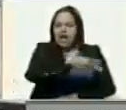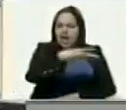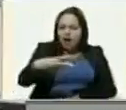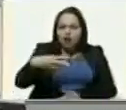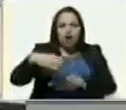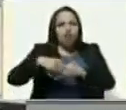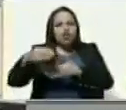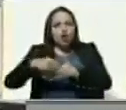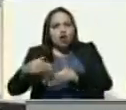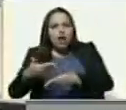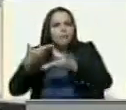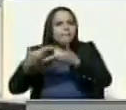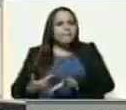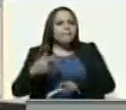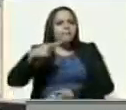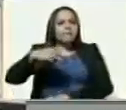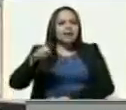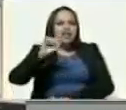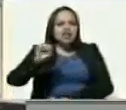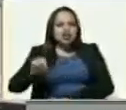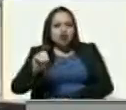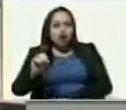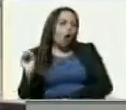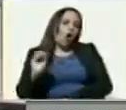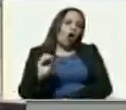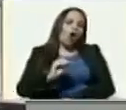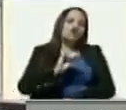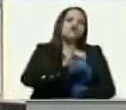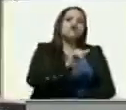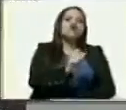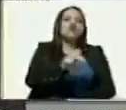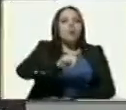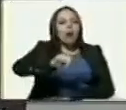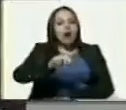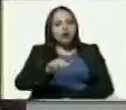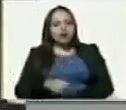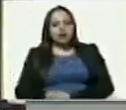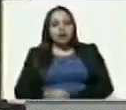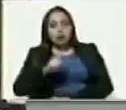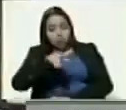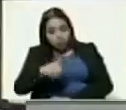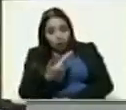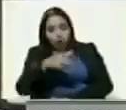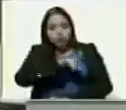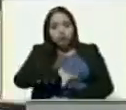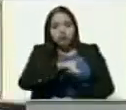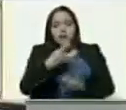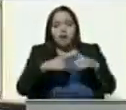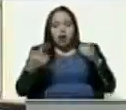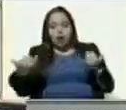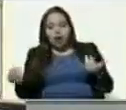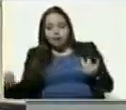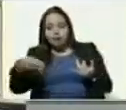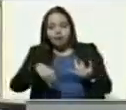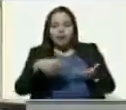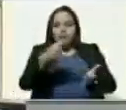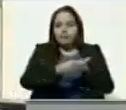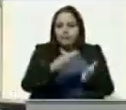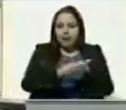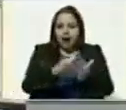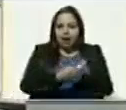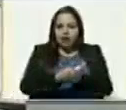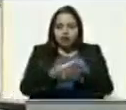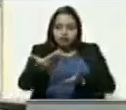de pesos, ni de yuanes, si fuese el caso. No está prohibido. Lo que estamos incorporando un pago de un